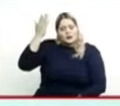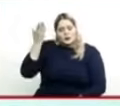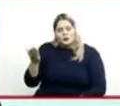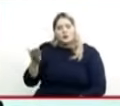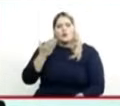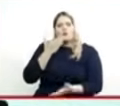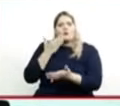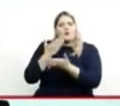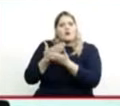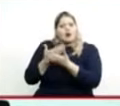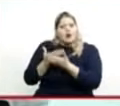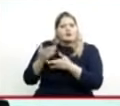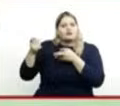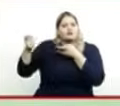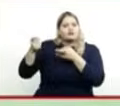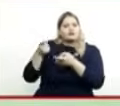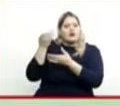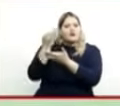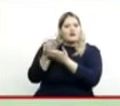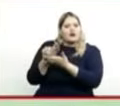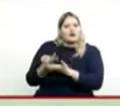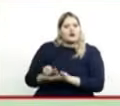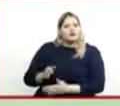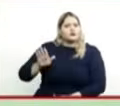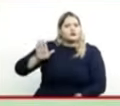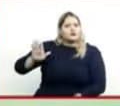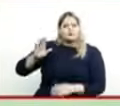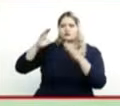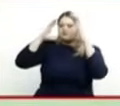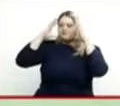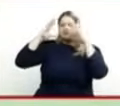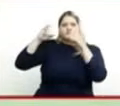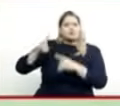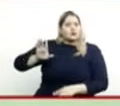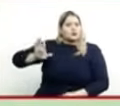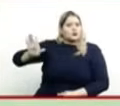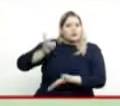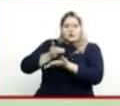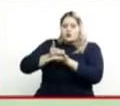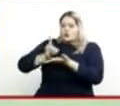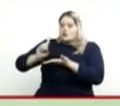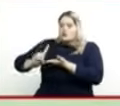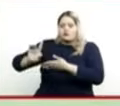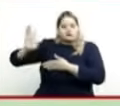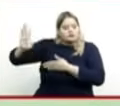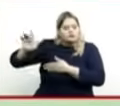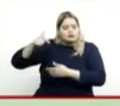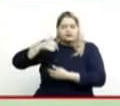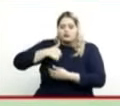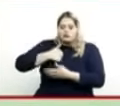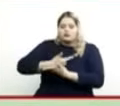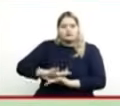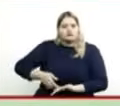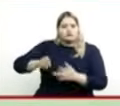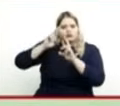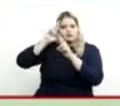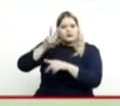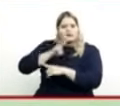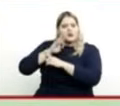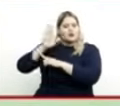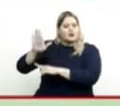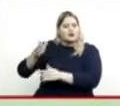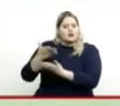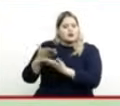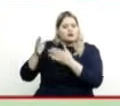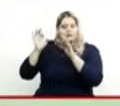del Estado. Su decisión es un derecho al cual yo reconozco con satisfacción.